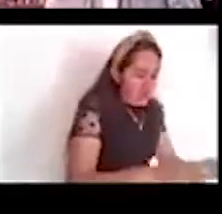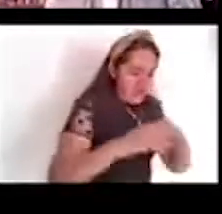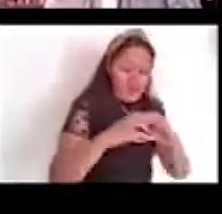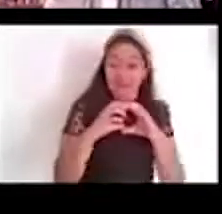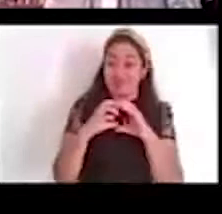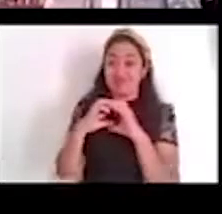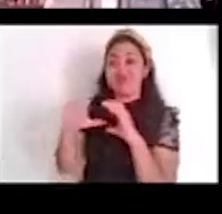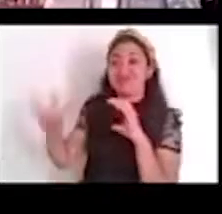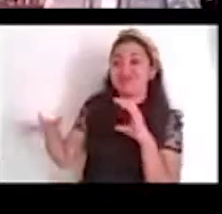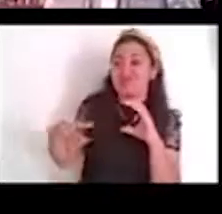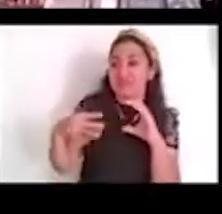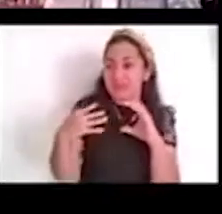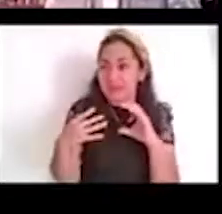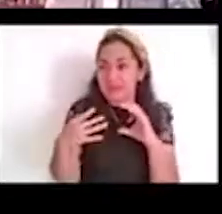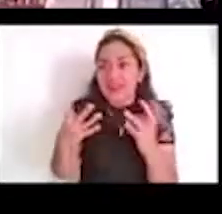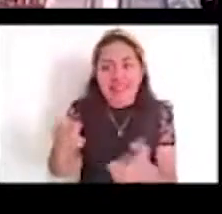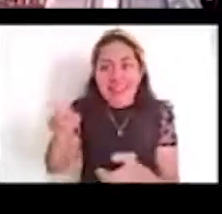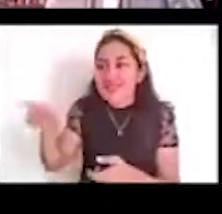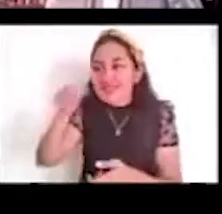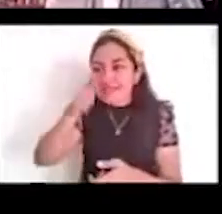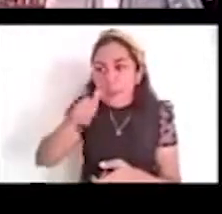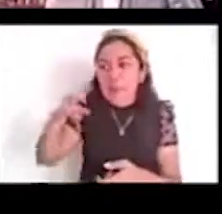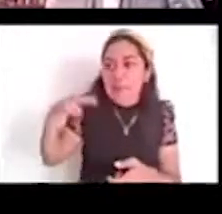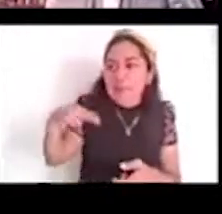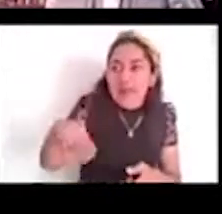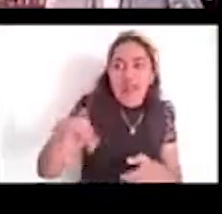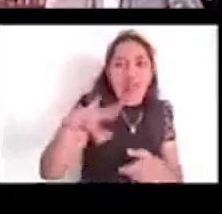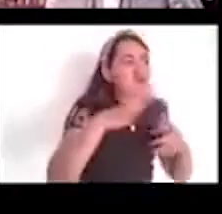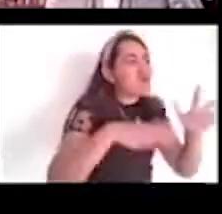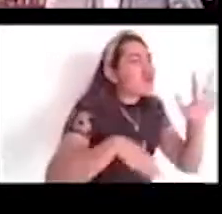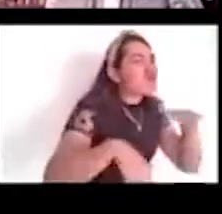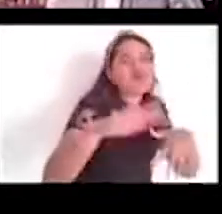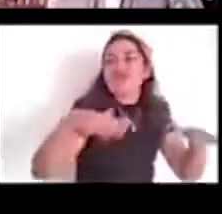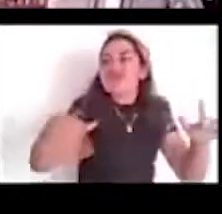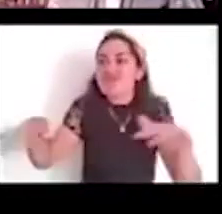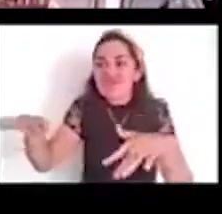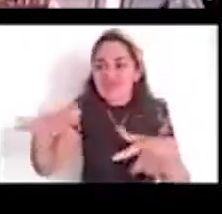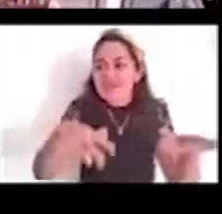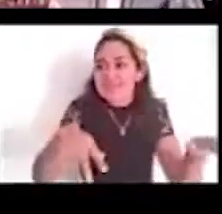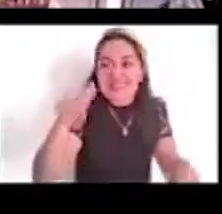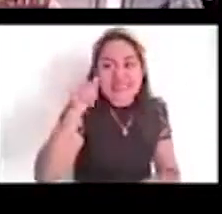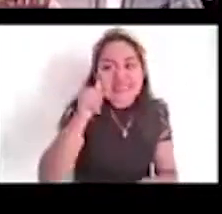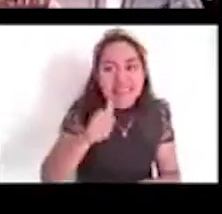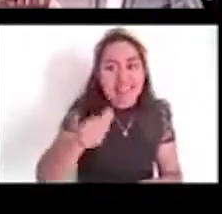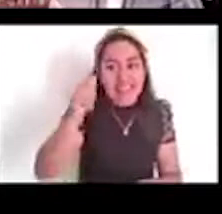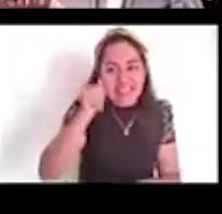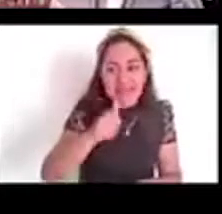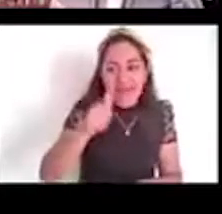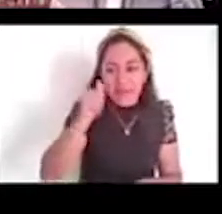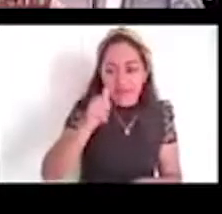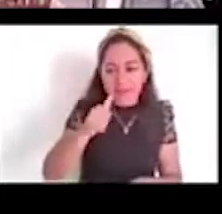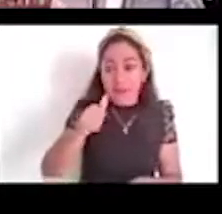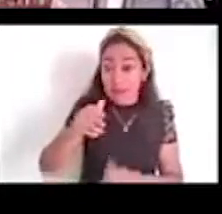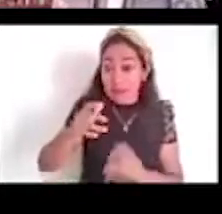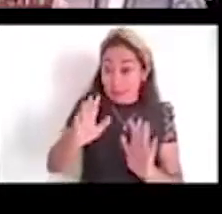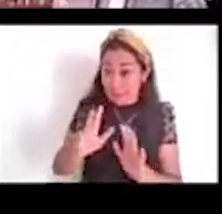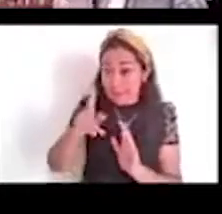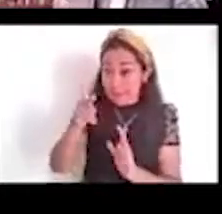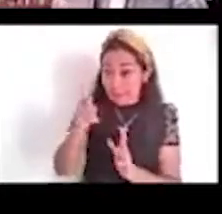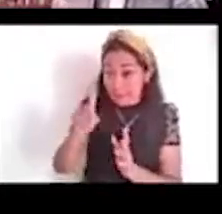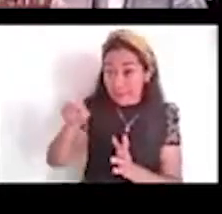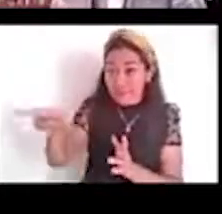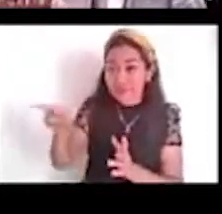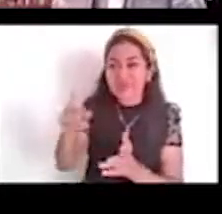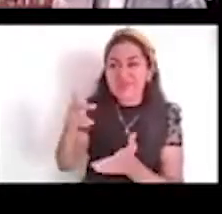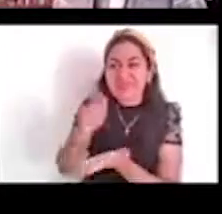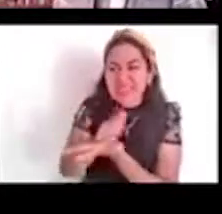los viajes ultramarinos, ¿no? En Europa. ¿Qué literatura portaban? Pues